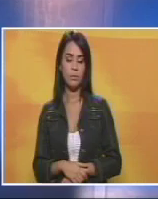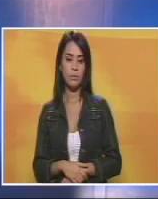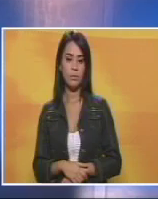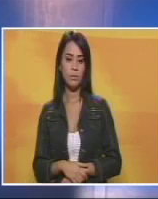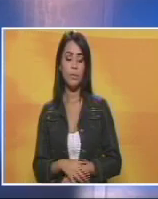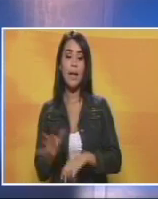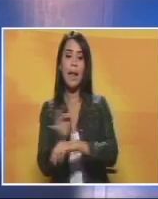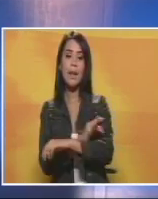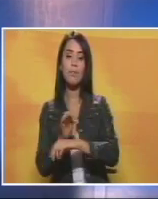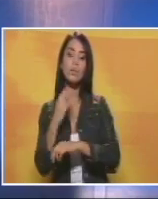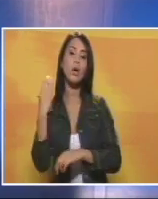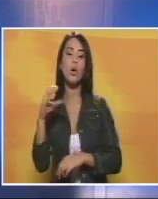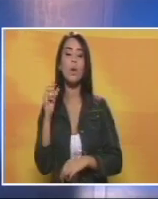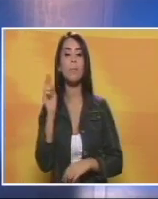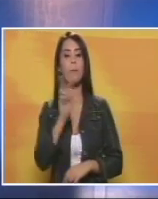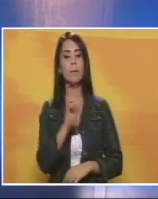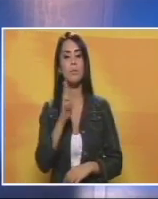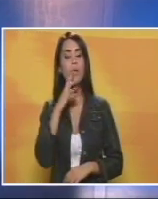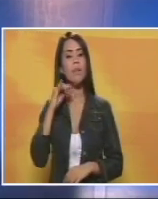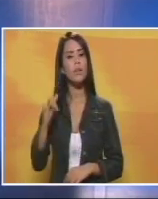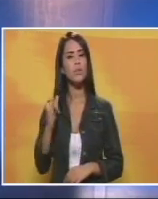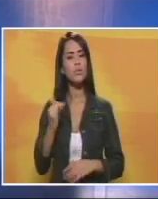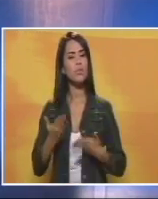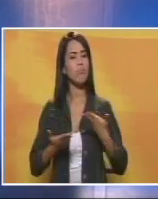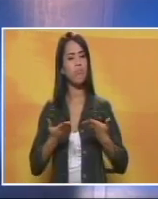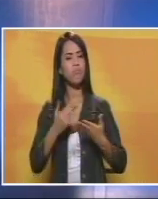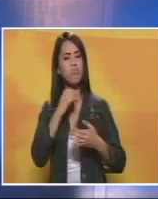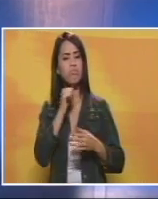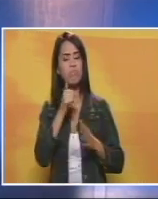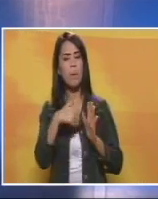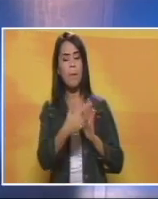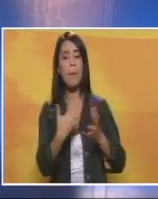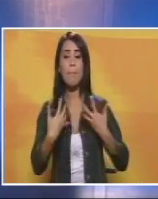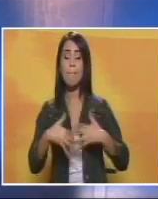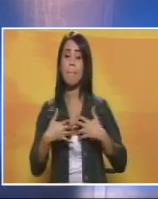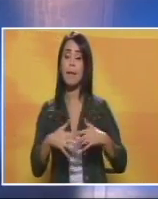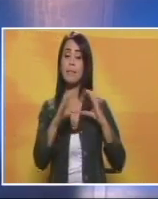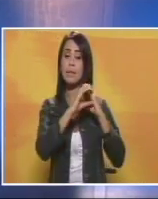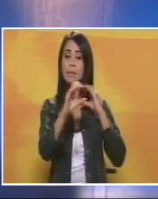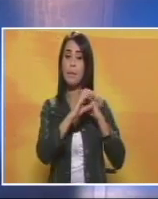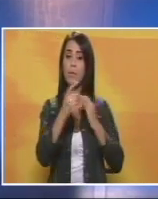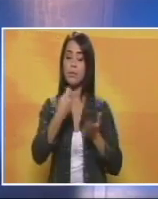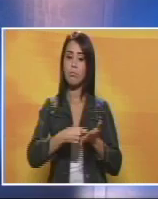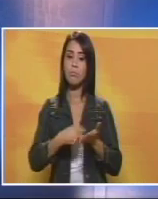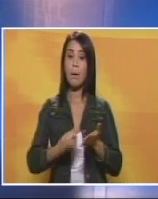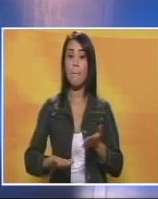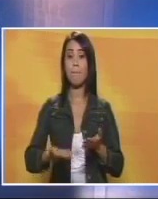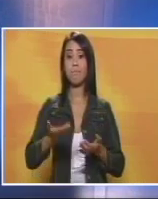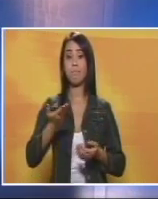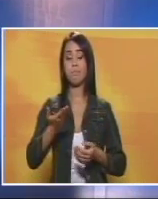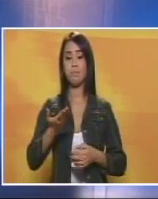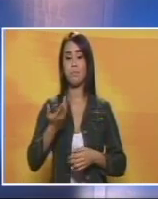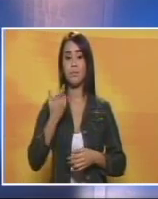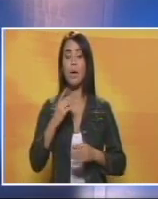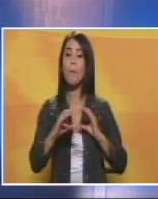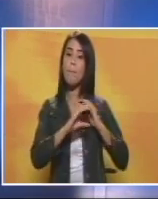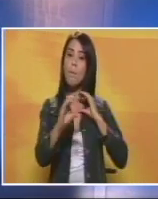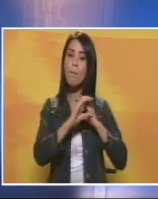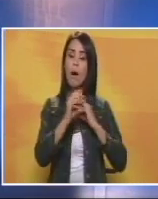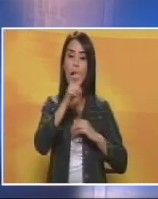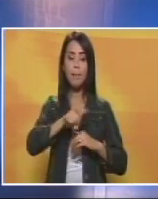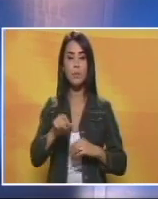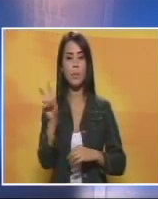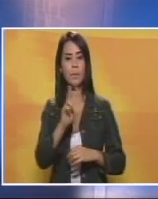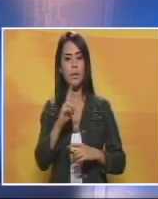En la frontera colombo-venezolana denuncian irregularidades por parte de empresas de transporte que estarían cobrando más por movilizar a los venezolanos